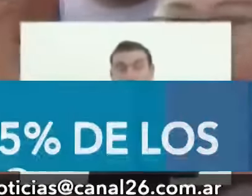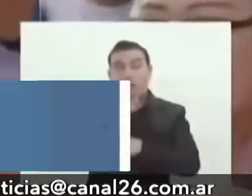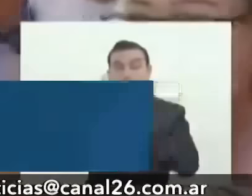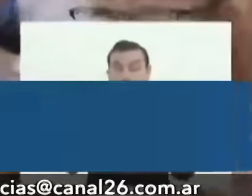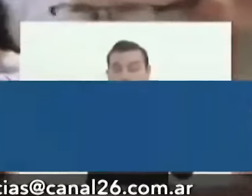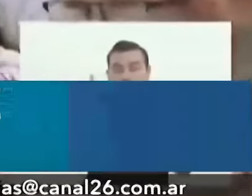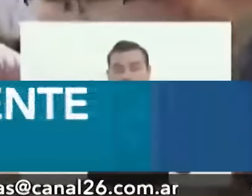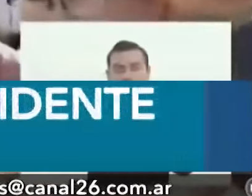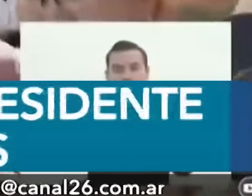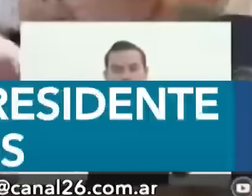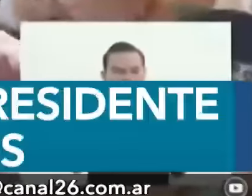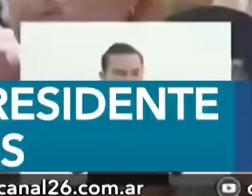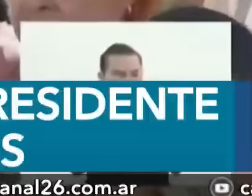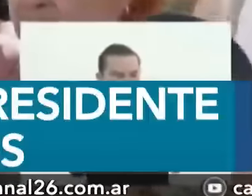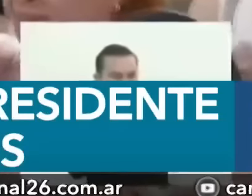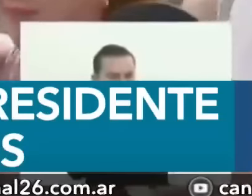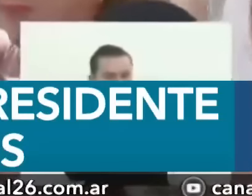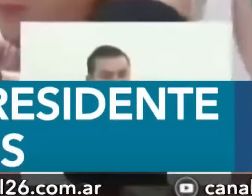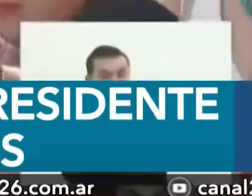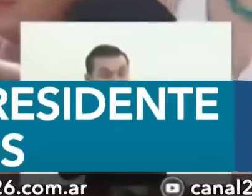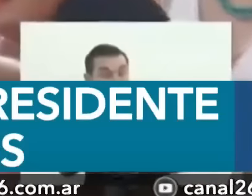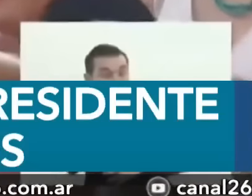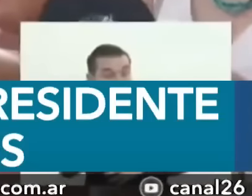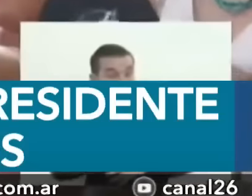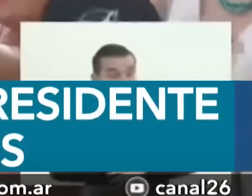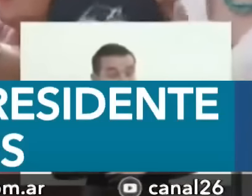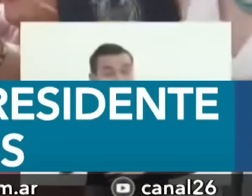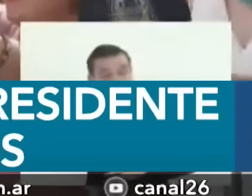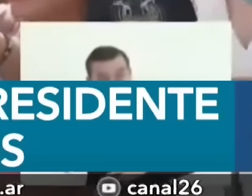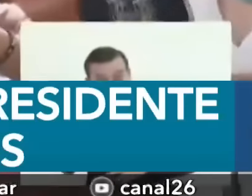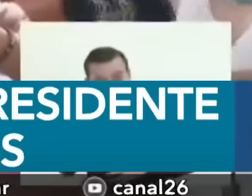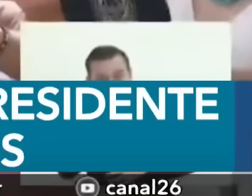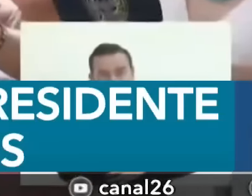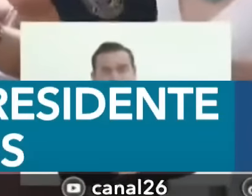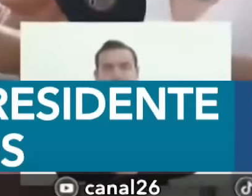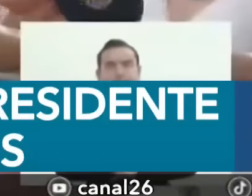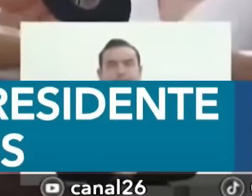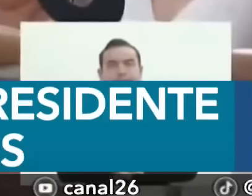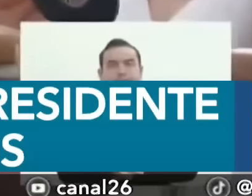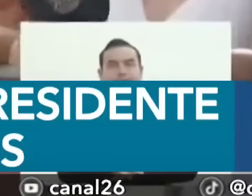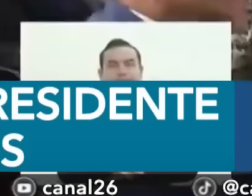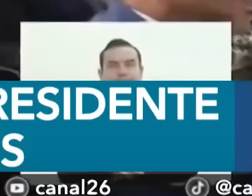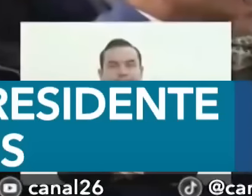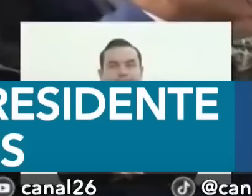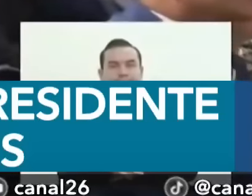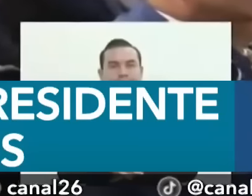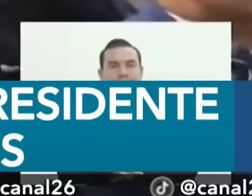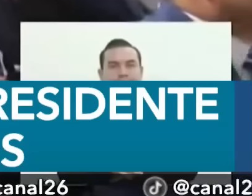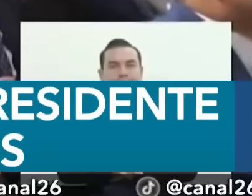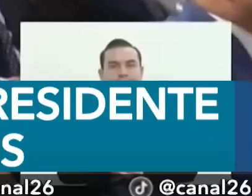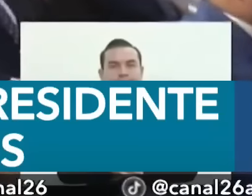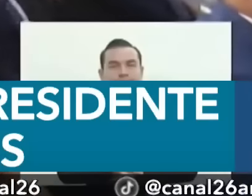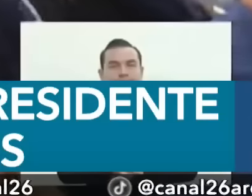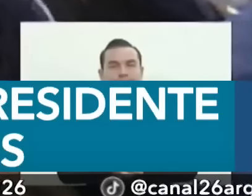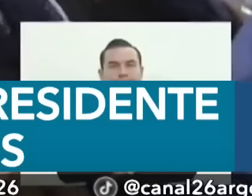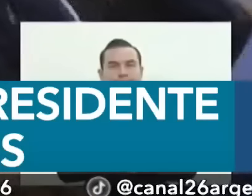tiene que ver directamente con lo económico y la seguridad también, es el impulso del turismo, que tiene a El Salvador como un destino no